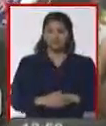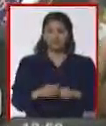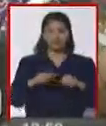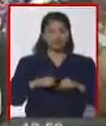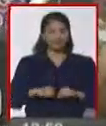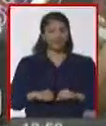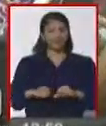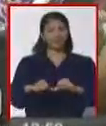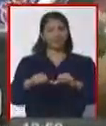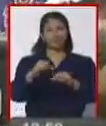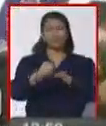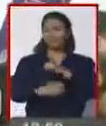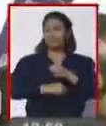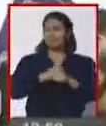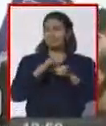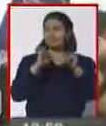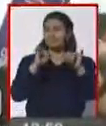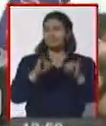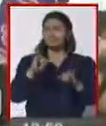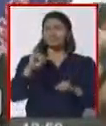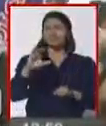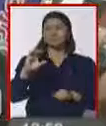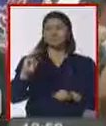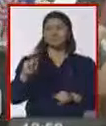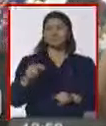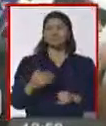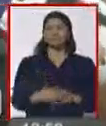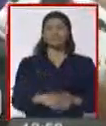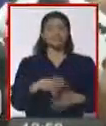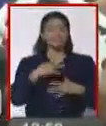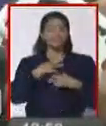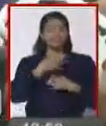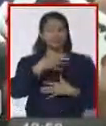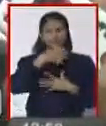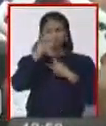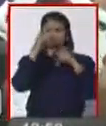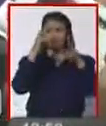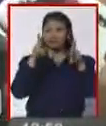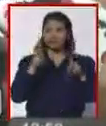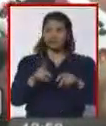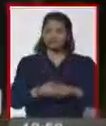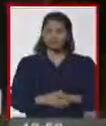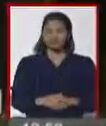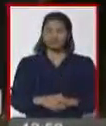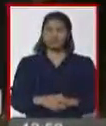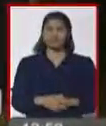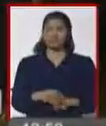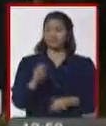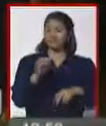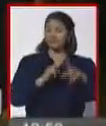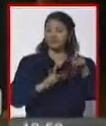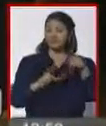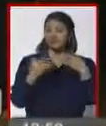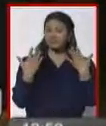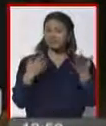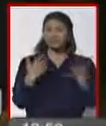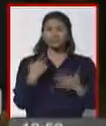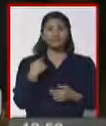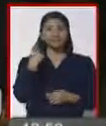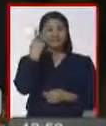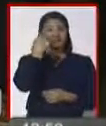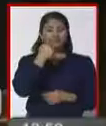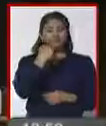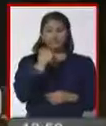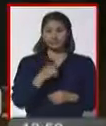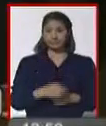eternicen en la für se terminen en el likud entonces eso ha molestado a la gente en lo cierto y esa gente que ustedes pueden ver hasta la